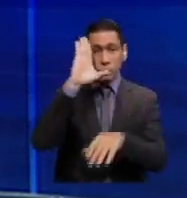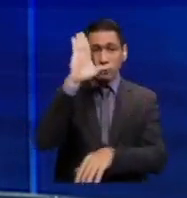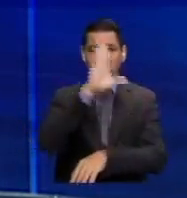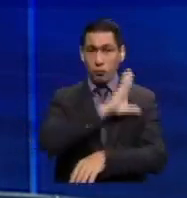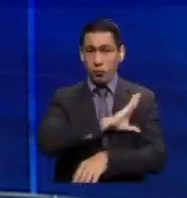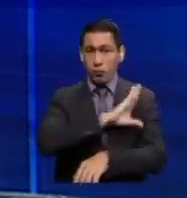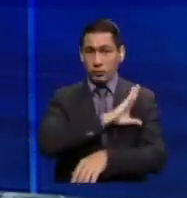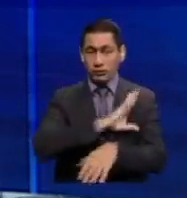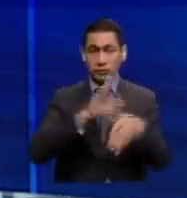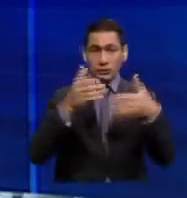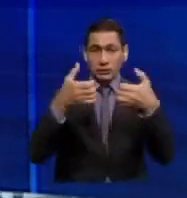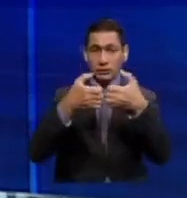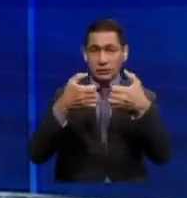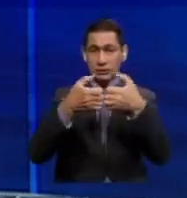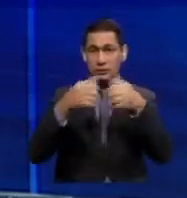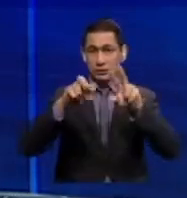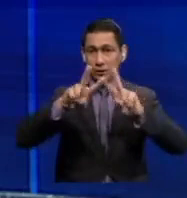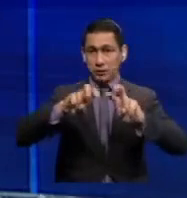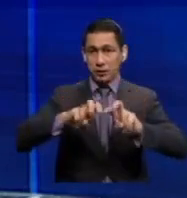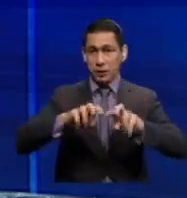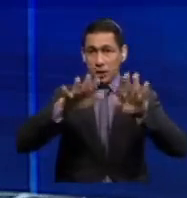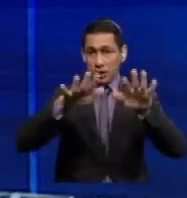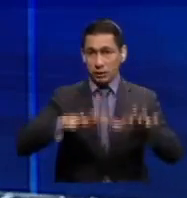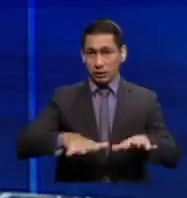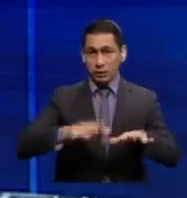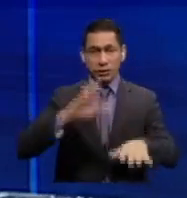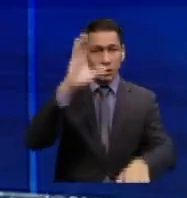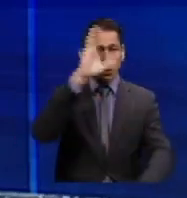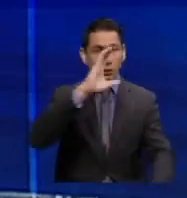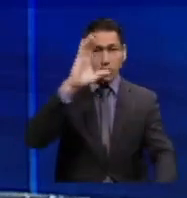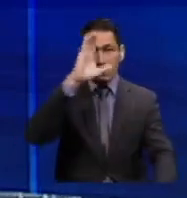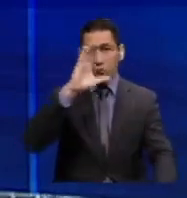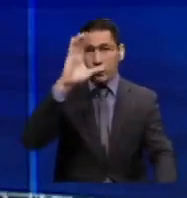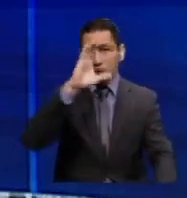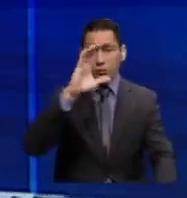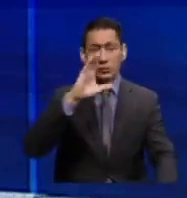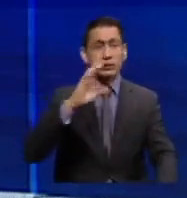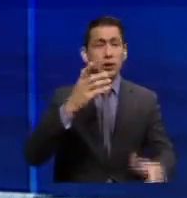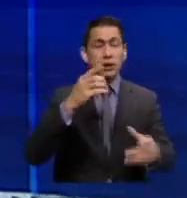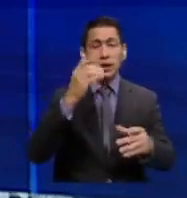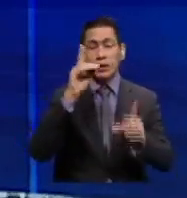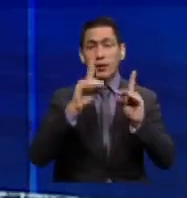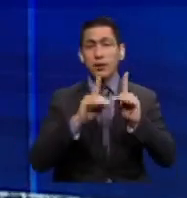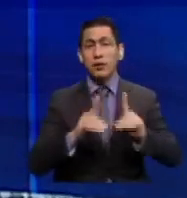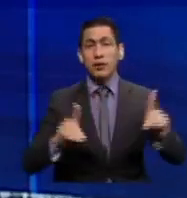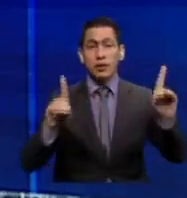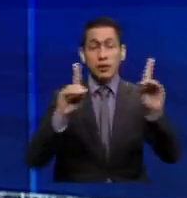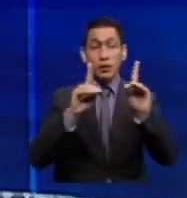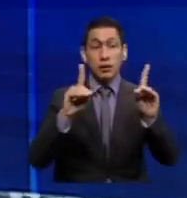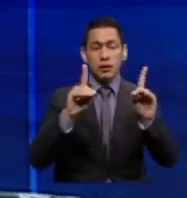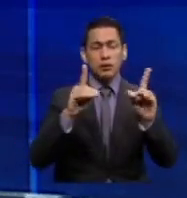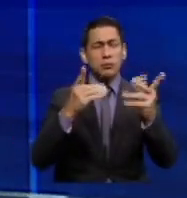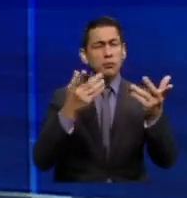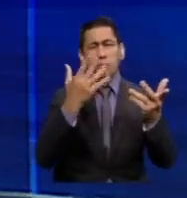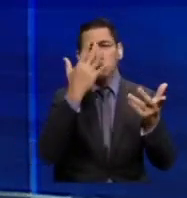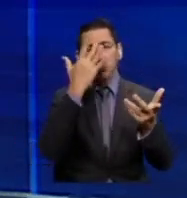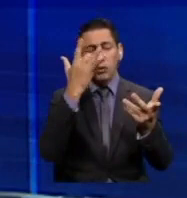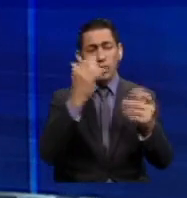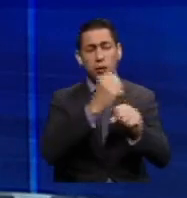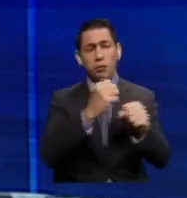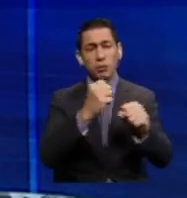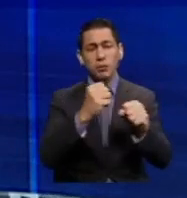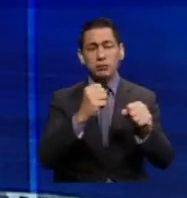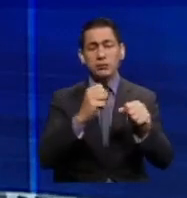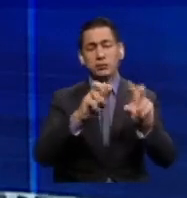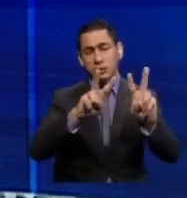grupos investigativos se encuentran recabando información con la finalidad de determinar cuáles son las causas, quiénes,